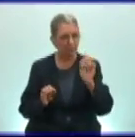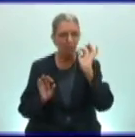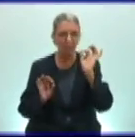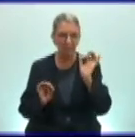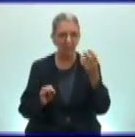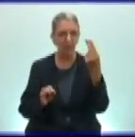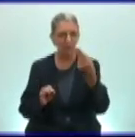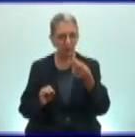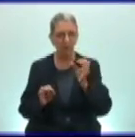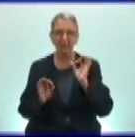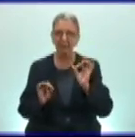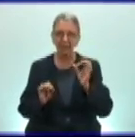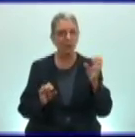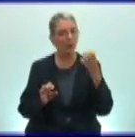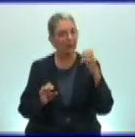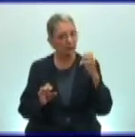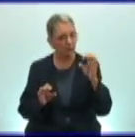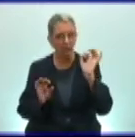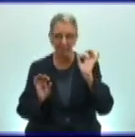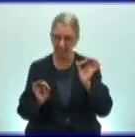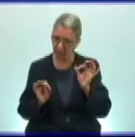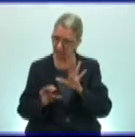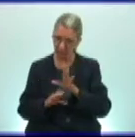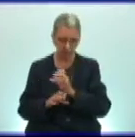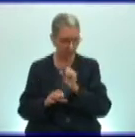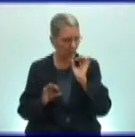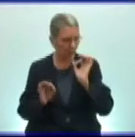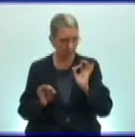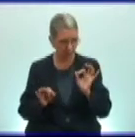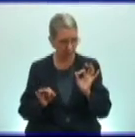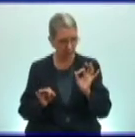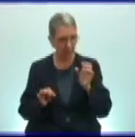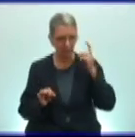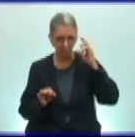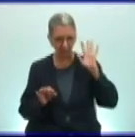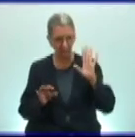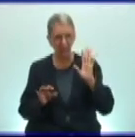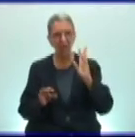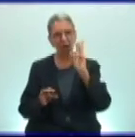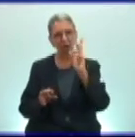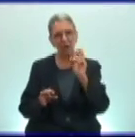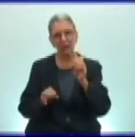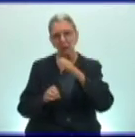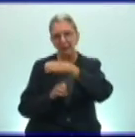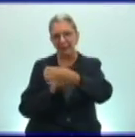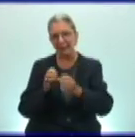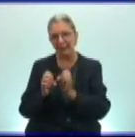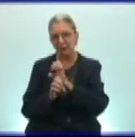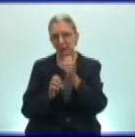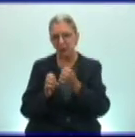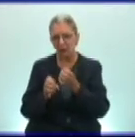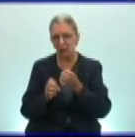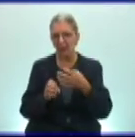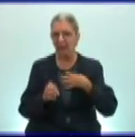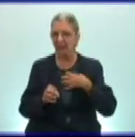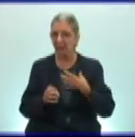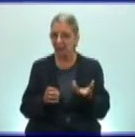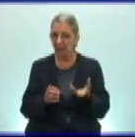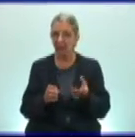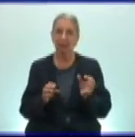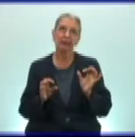protones. En el inciso B les preguntan, ¿cuántos electrones tiene en su